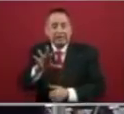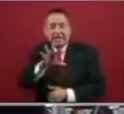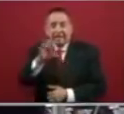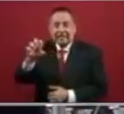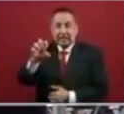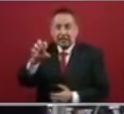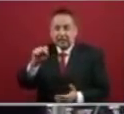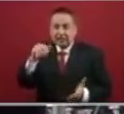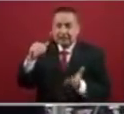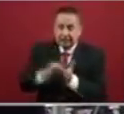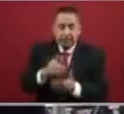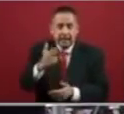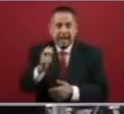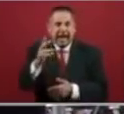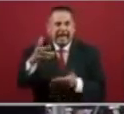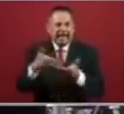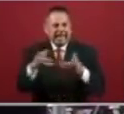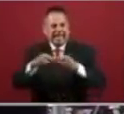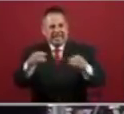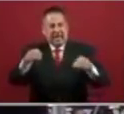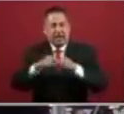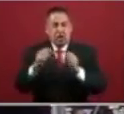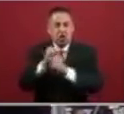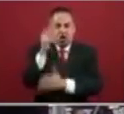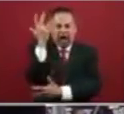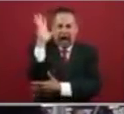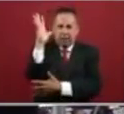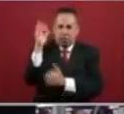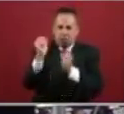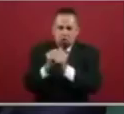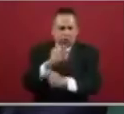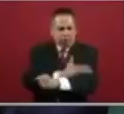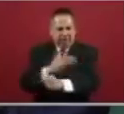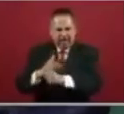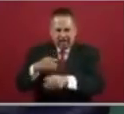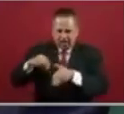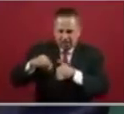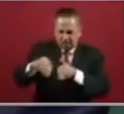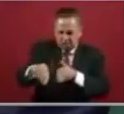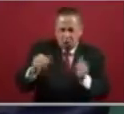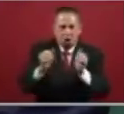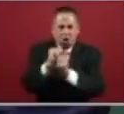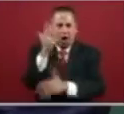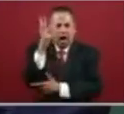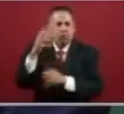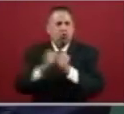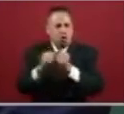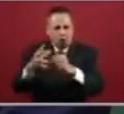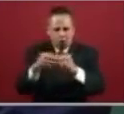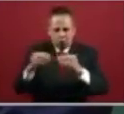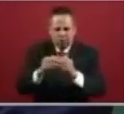560 mil hectáreas de árboles maderables y frutales.